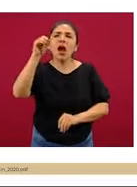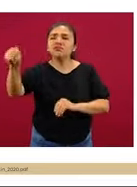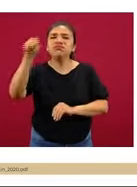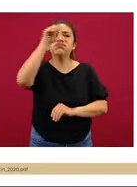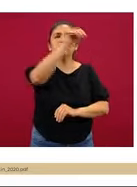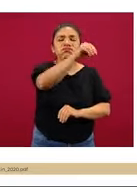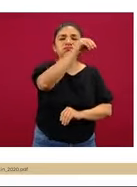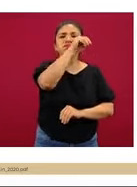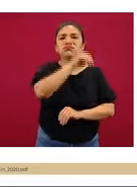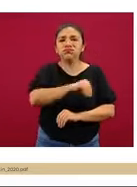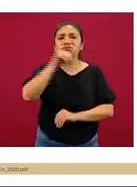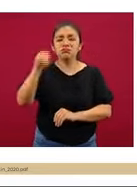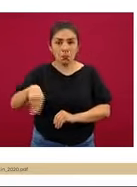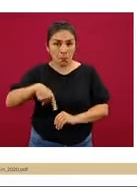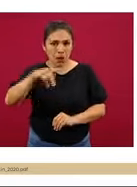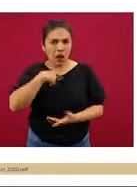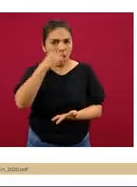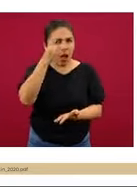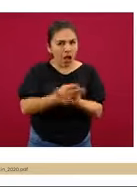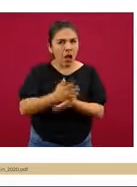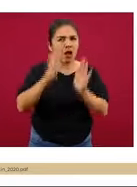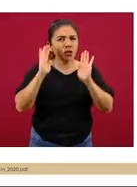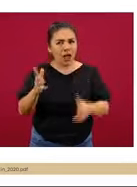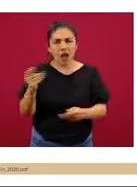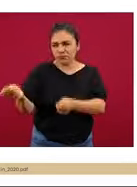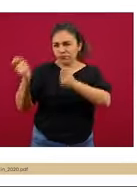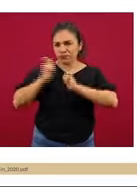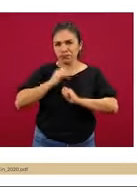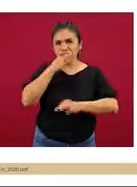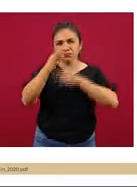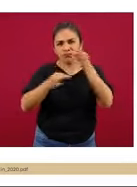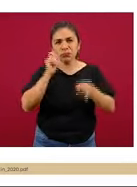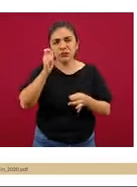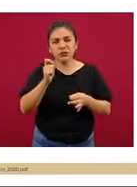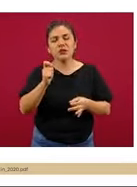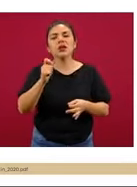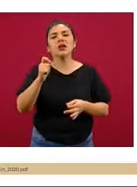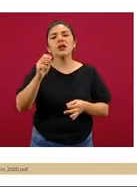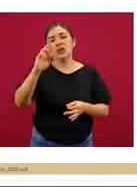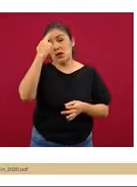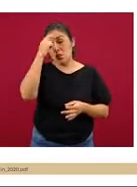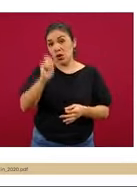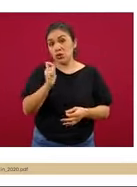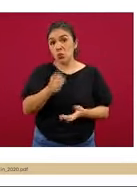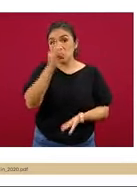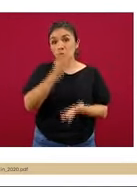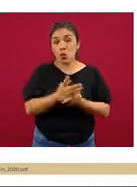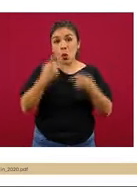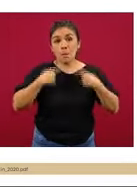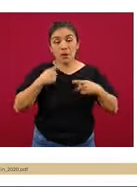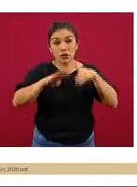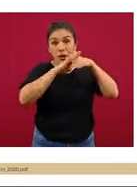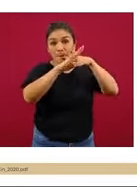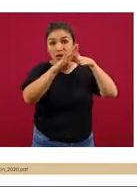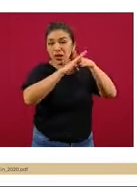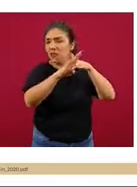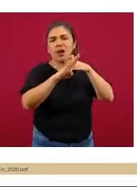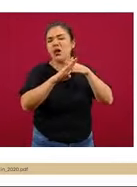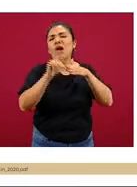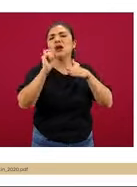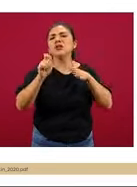Sin embargo, hemos identificado con base a los últimos reportes de fluctuación, recordemos que esto no es solo población migrante, sino un